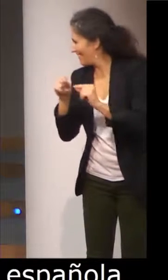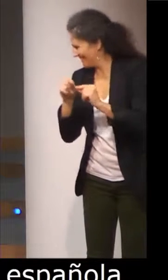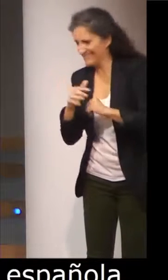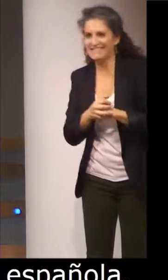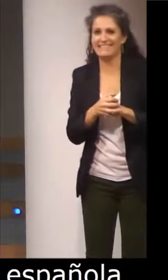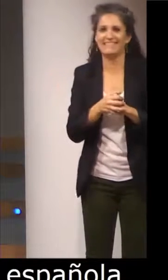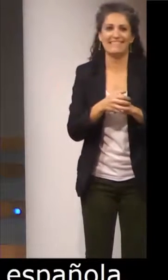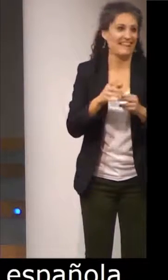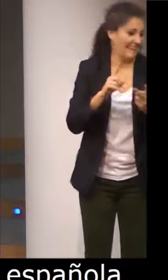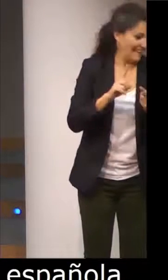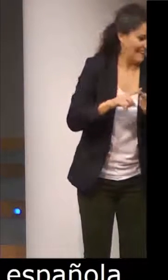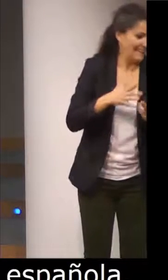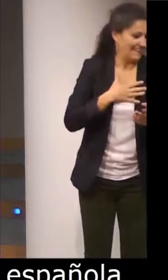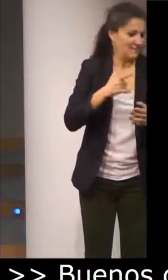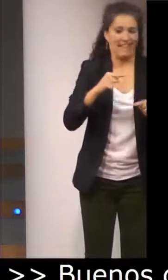rector de la UNED,